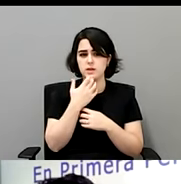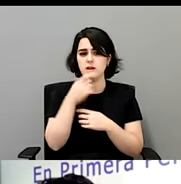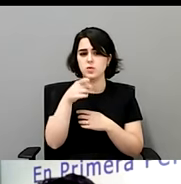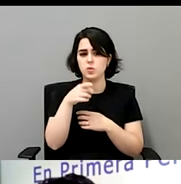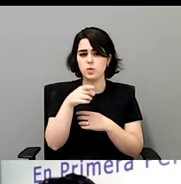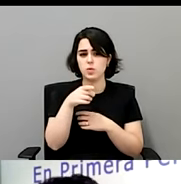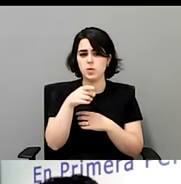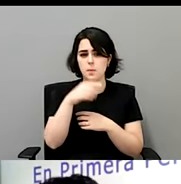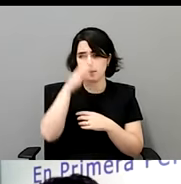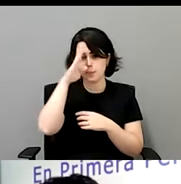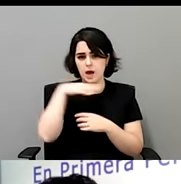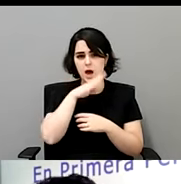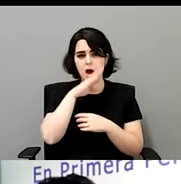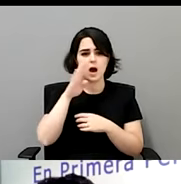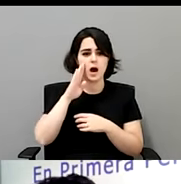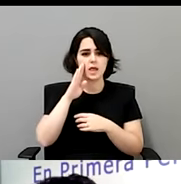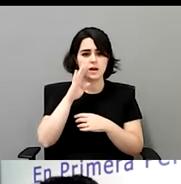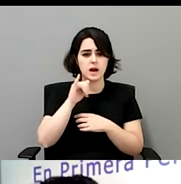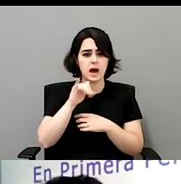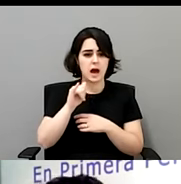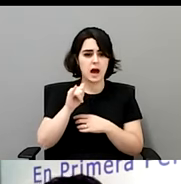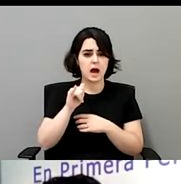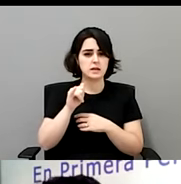más me molesta. ¿Para qué quieres